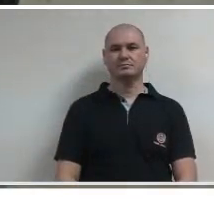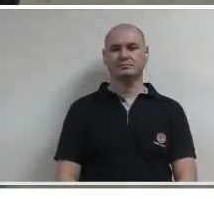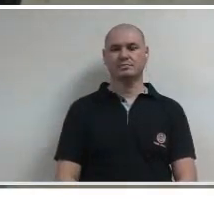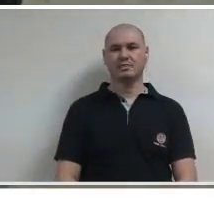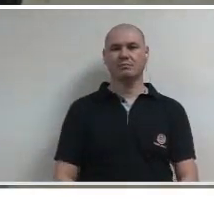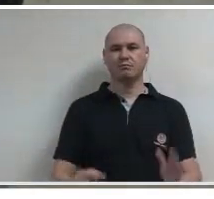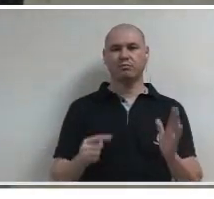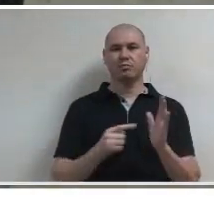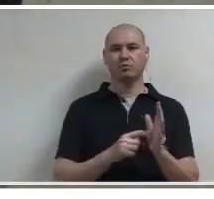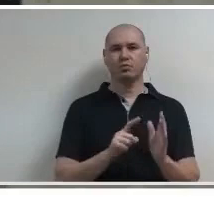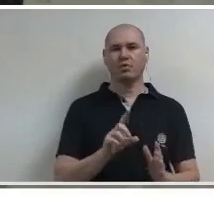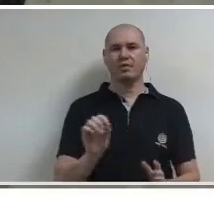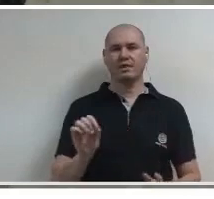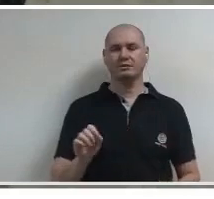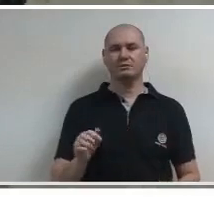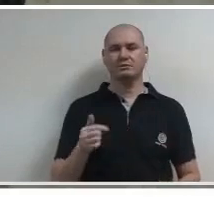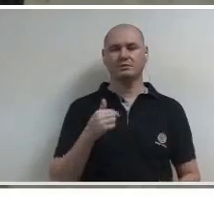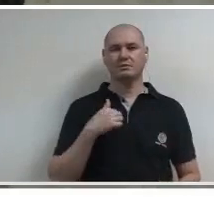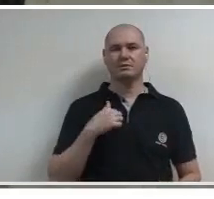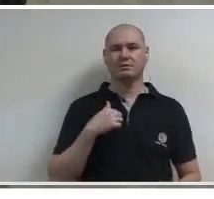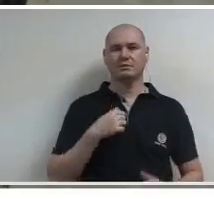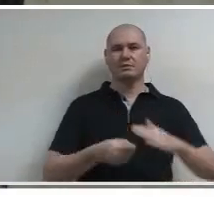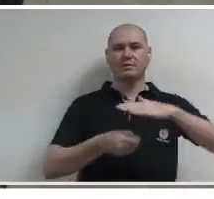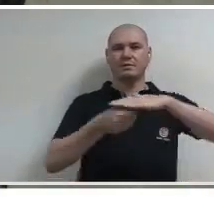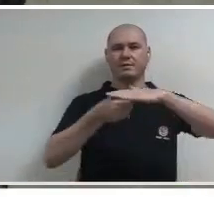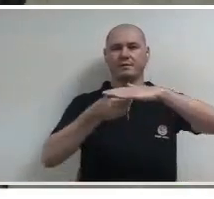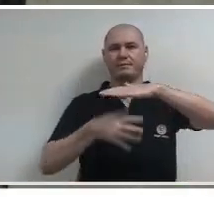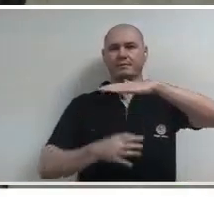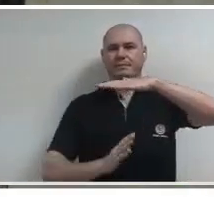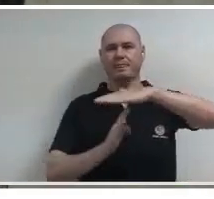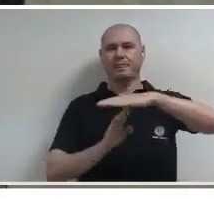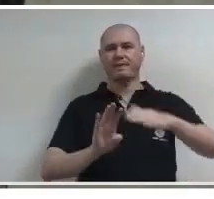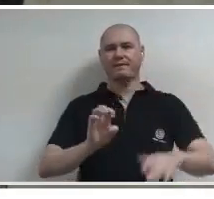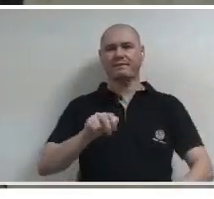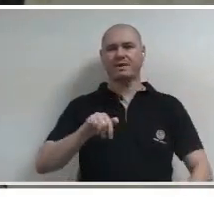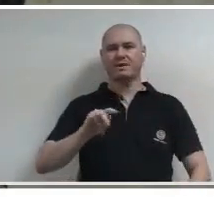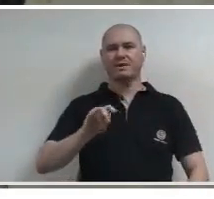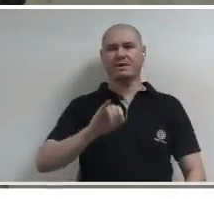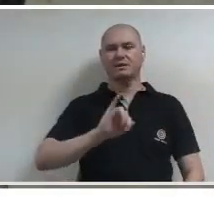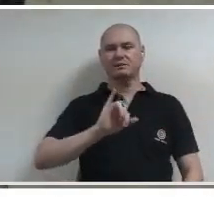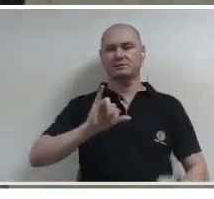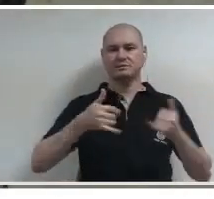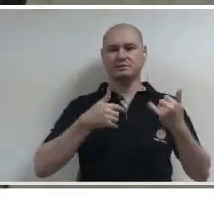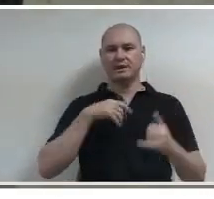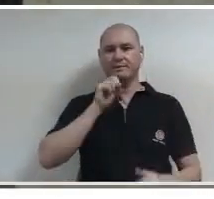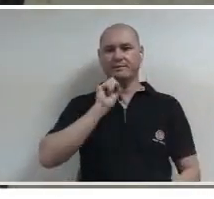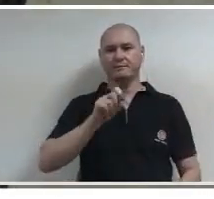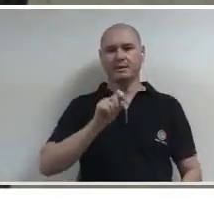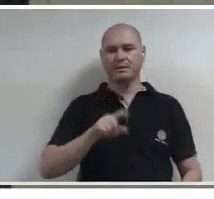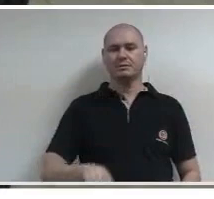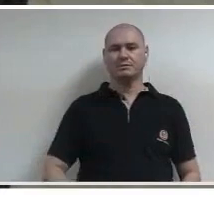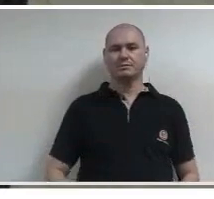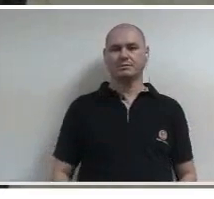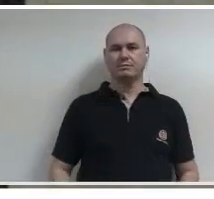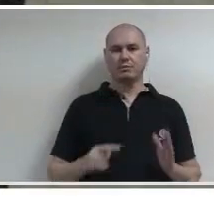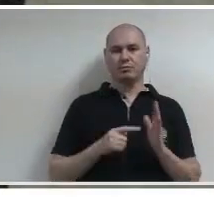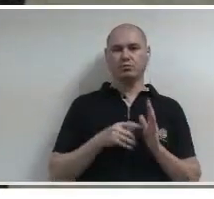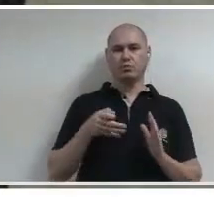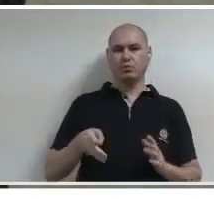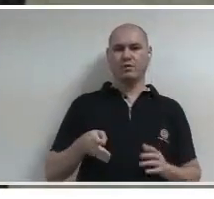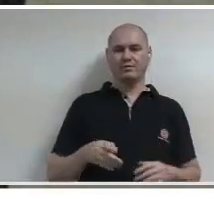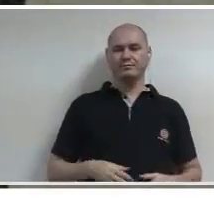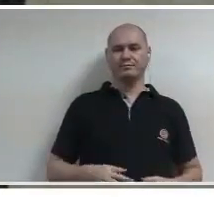10, dado que el ministro. Punto 10, Pecatu, Geina. Había explicado la situación del. Punto ministro Benítez Riera, o explicamos ahí,